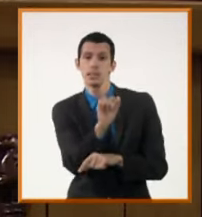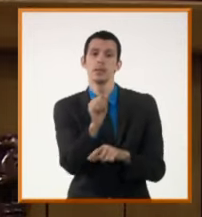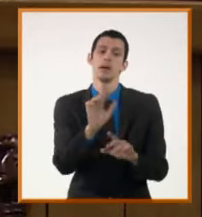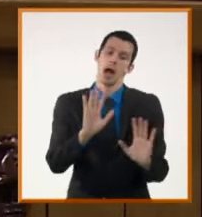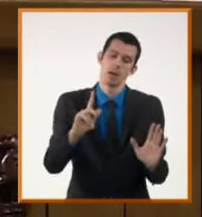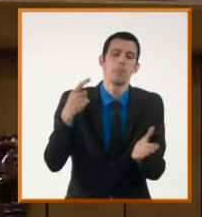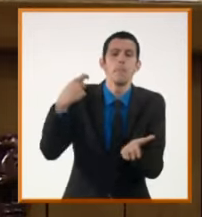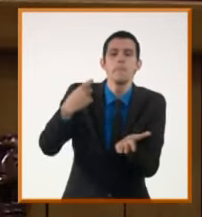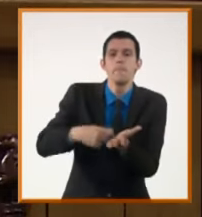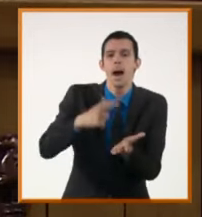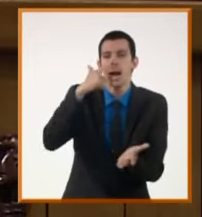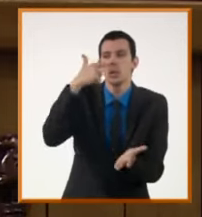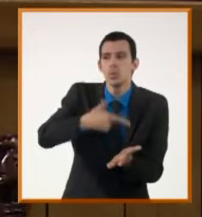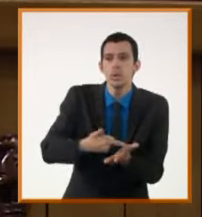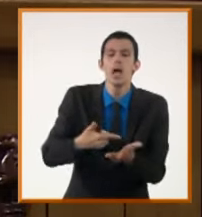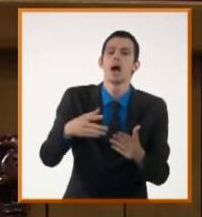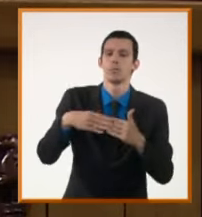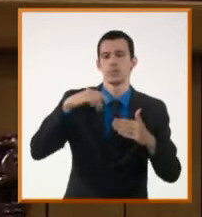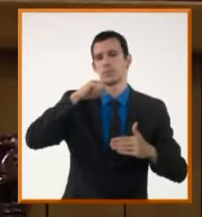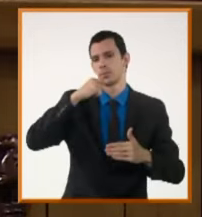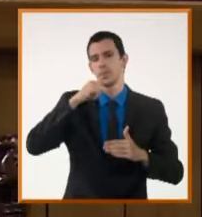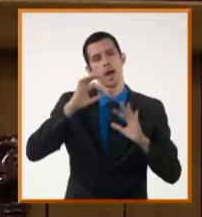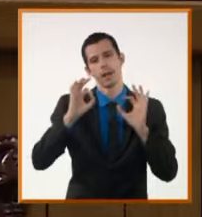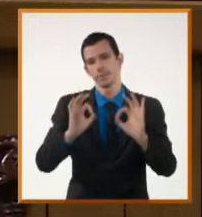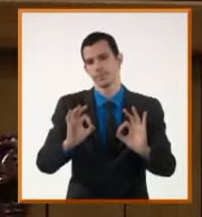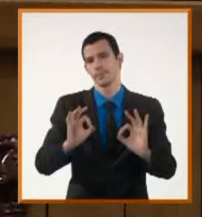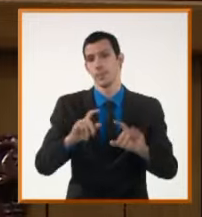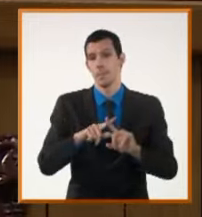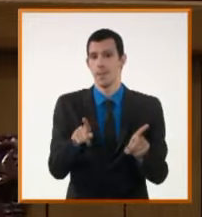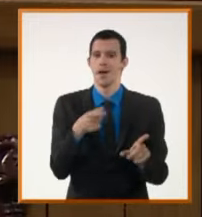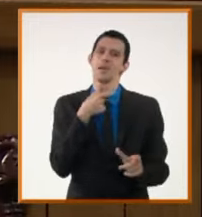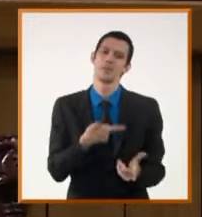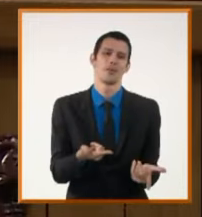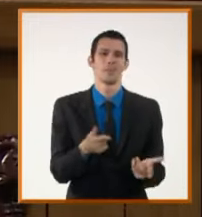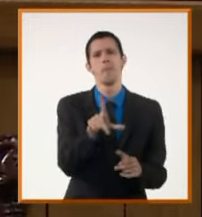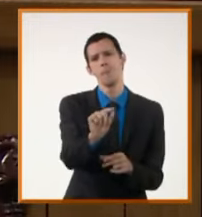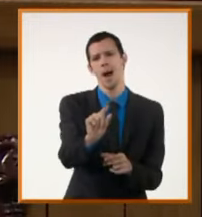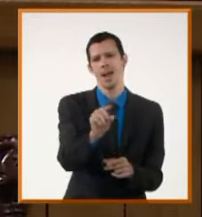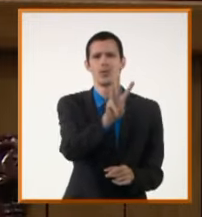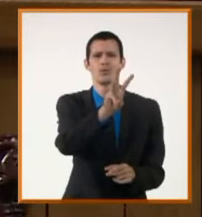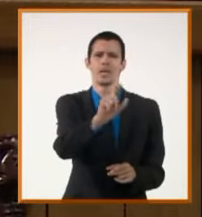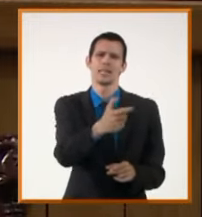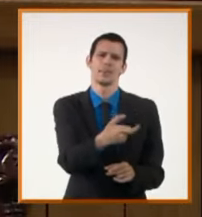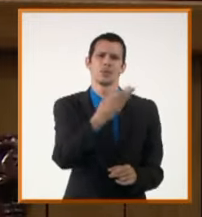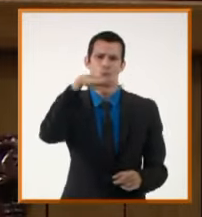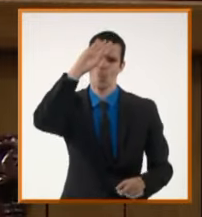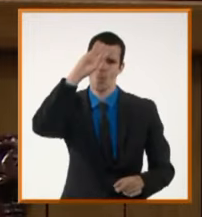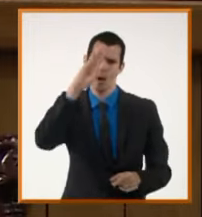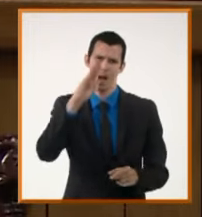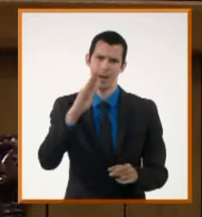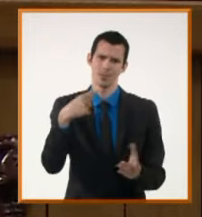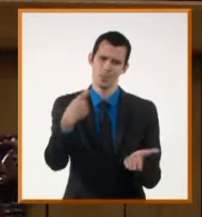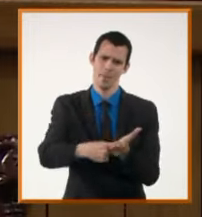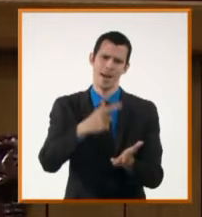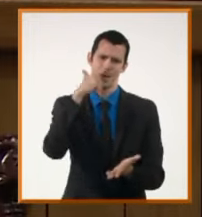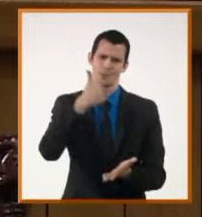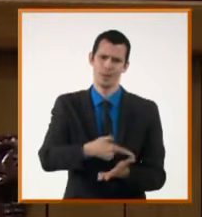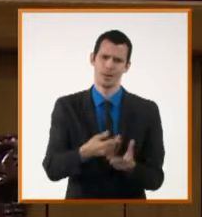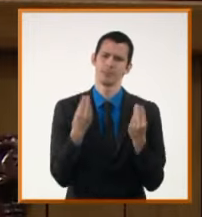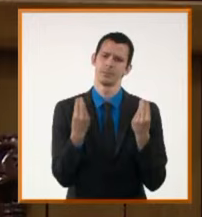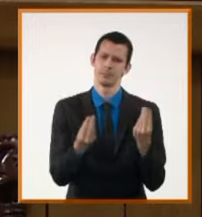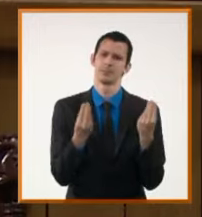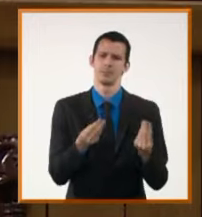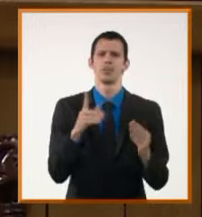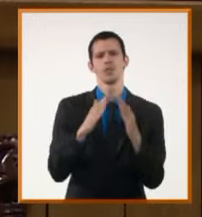dólar si mantenemos la gasolina a 30 pesos. Por tanto, hay que acercarlo a la tasa de cambio y